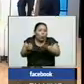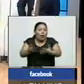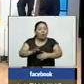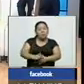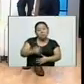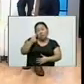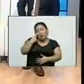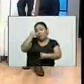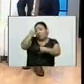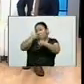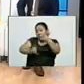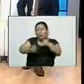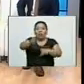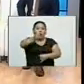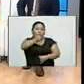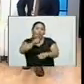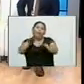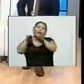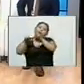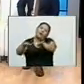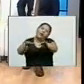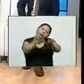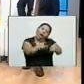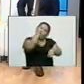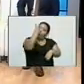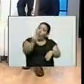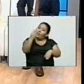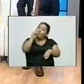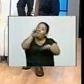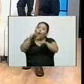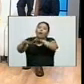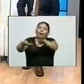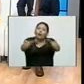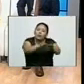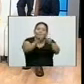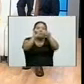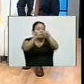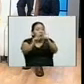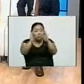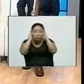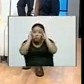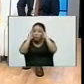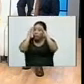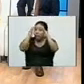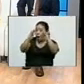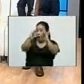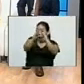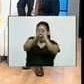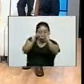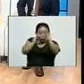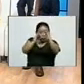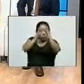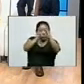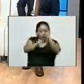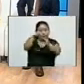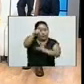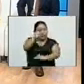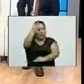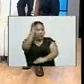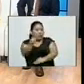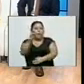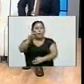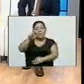Llegamos al final de esta entrega de Noticiero Hechos. Les agradecemos como todos los días el habernos permitido ingresar a sus hogares para informarles en este día